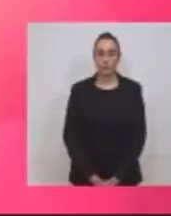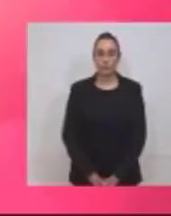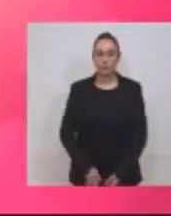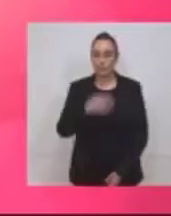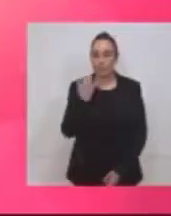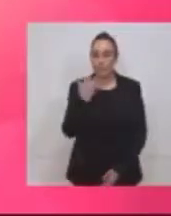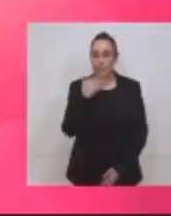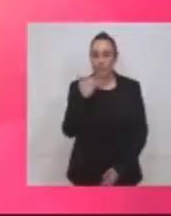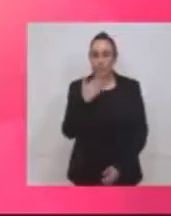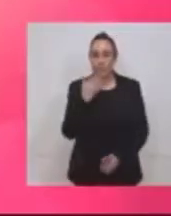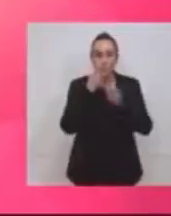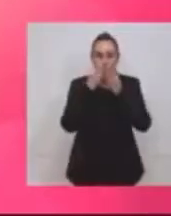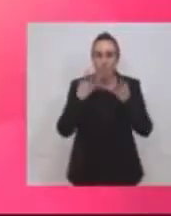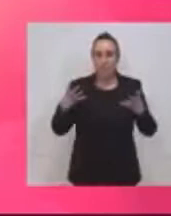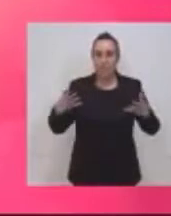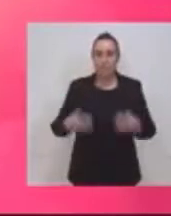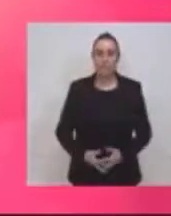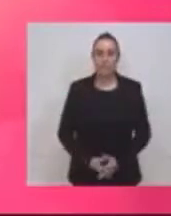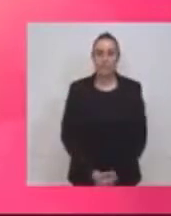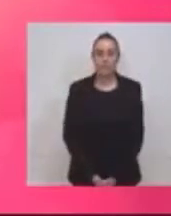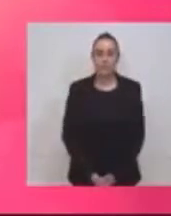No es un muy estado. Bien, chico.